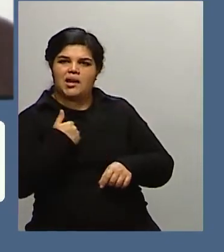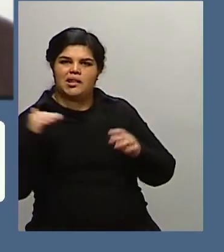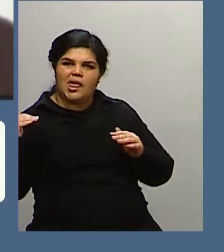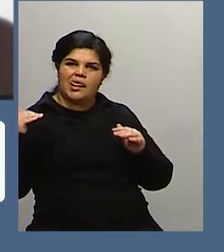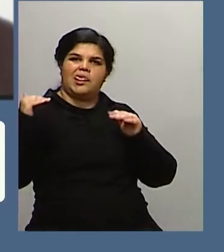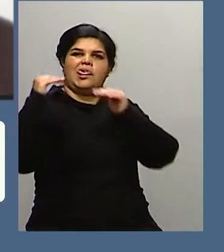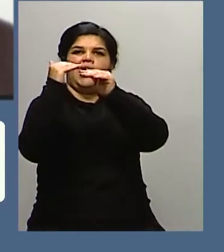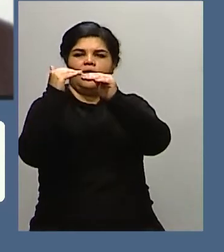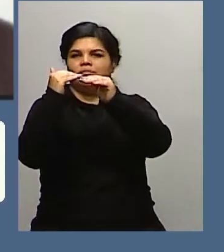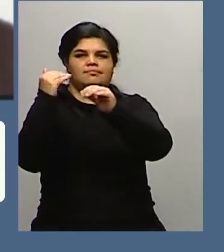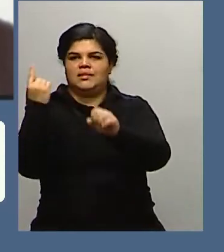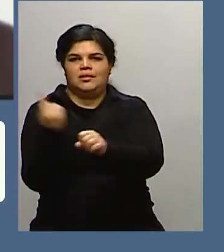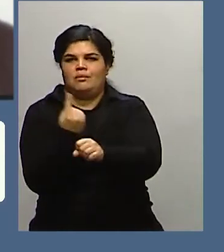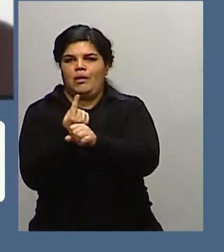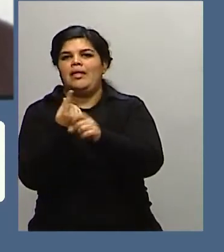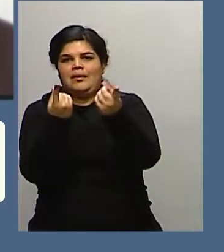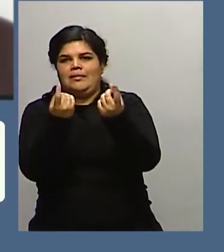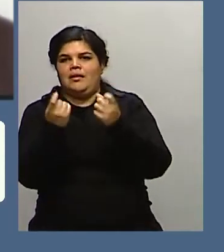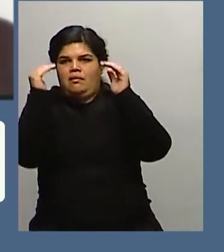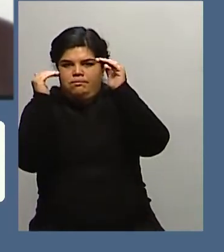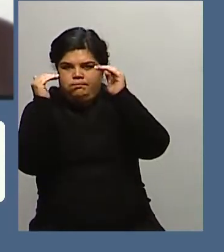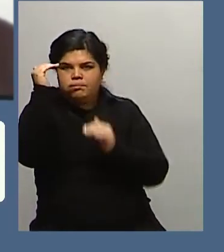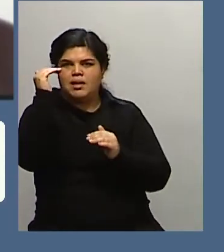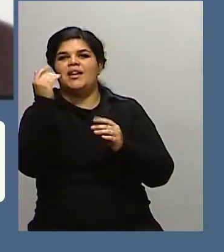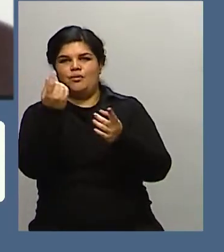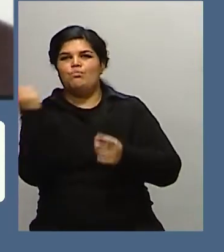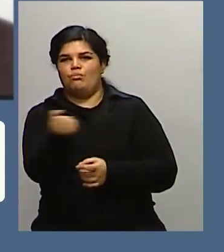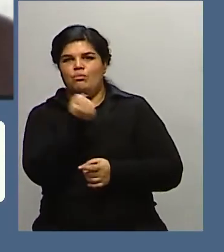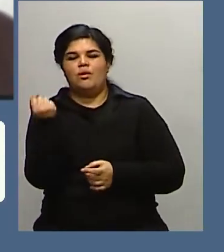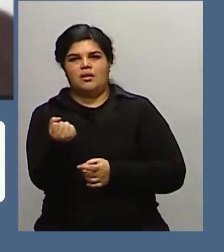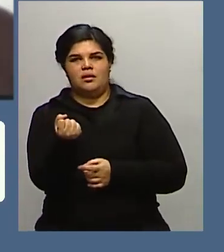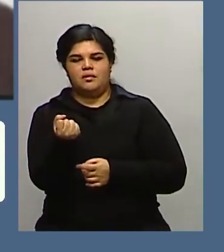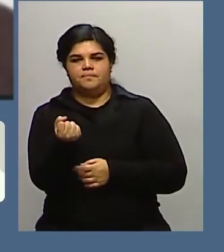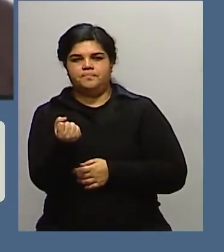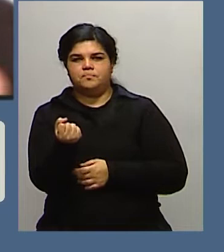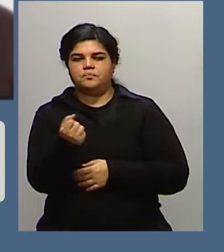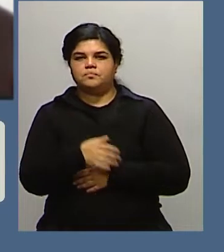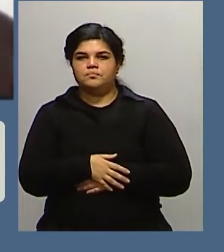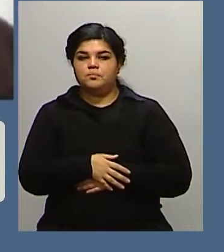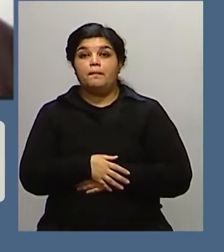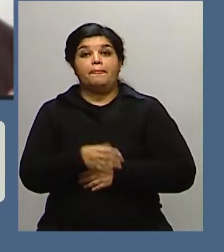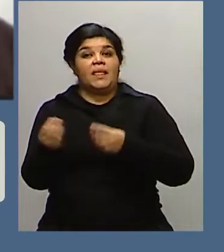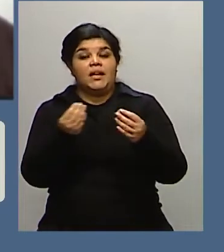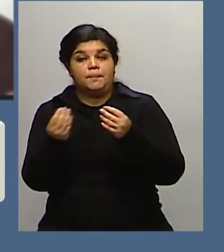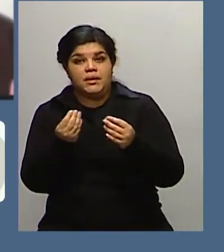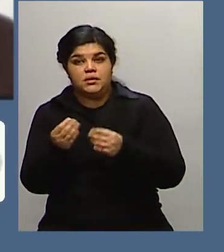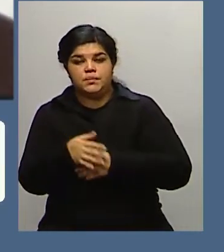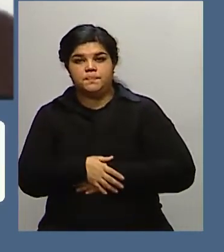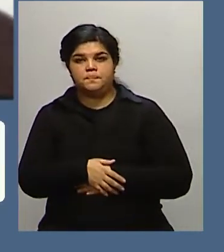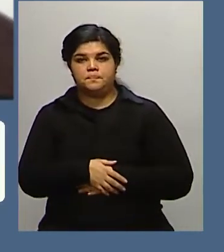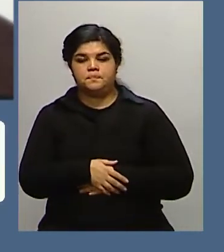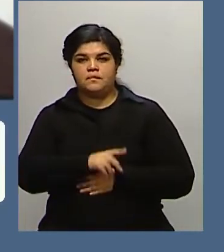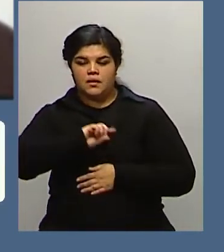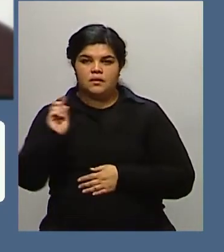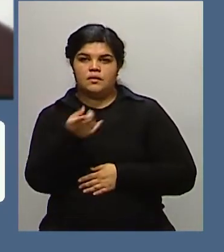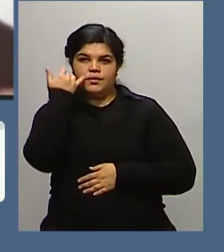básicamente de cereales y oleaginosas, ¿no? Fíjense lo que ha pasado. Nosotros tuvimos, en parte, este